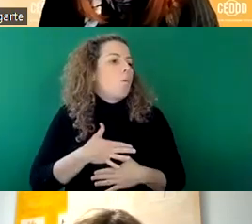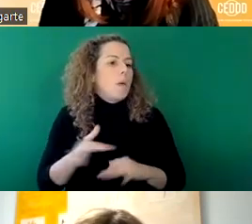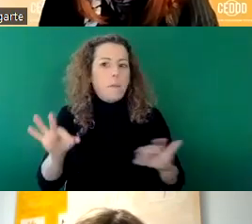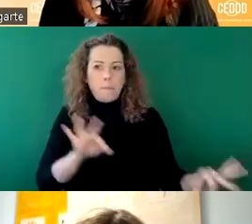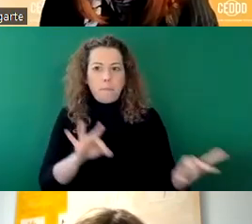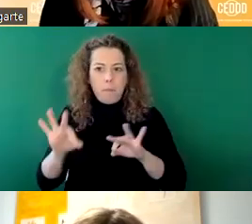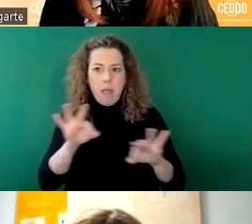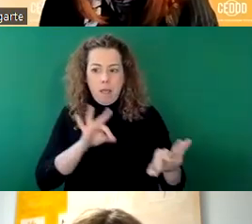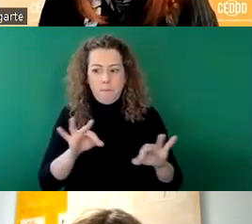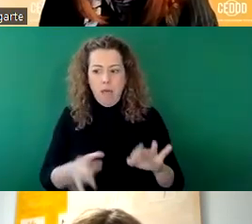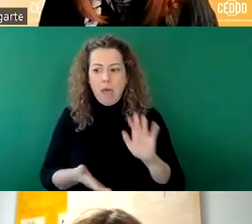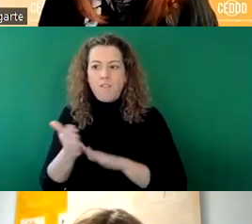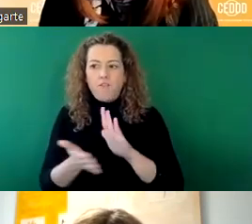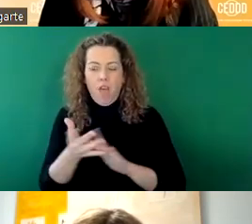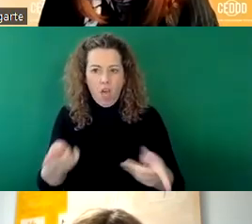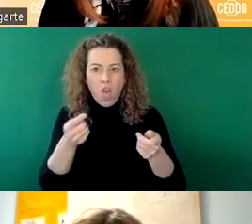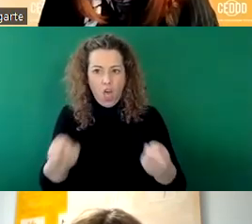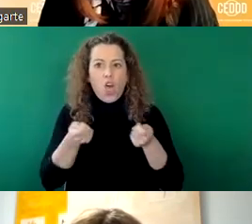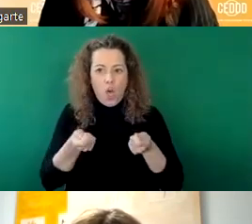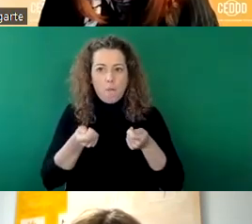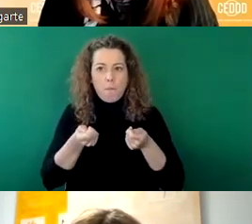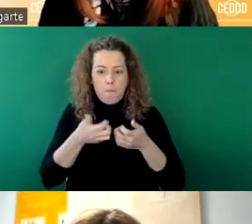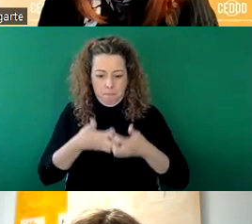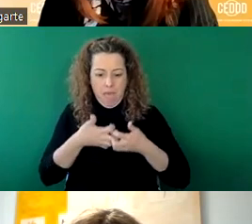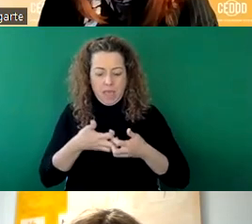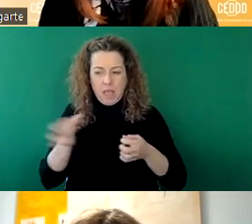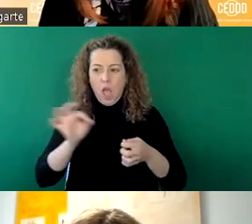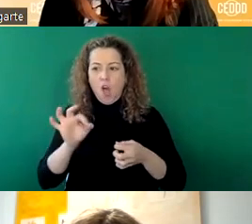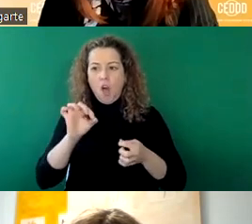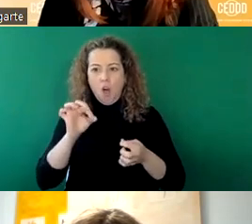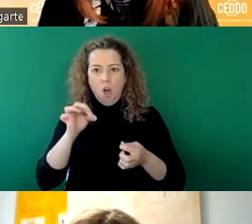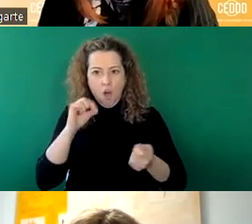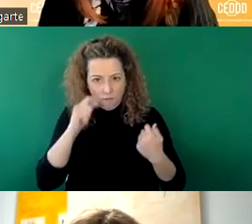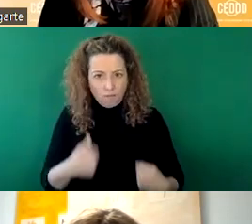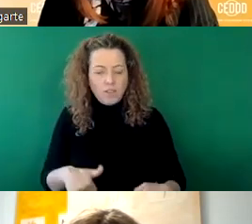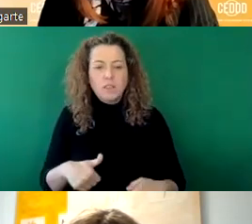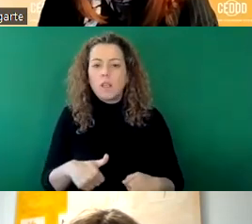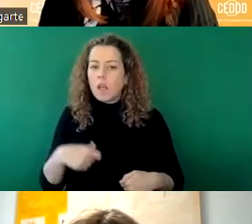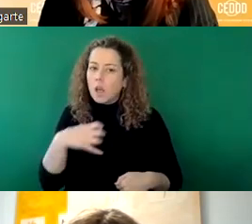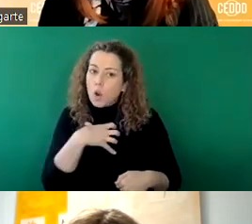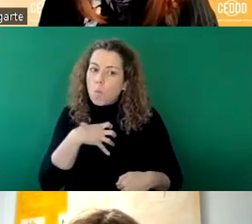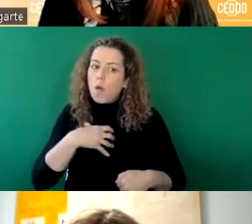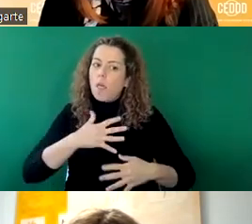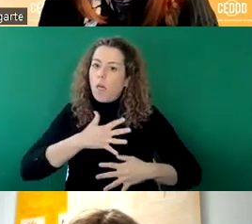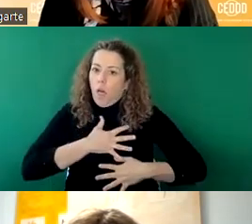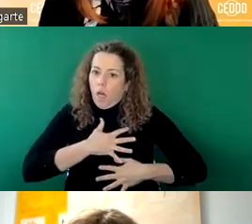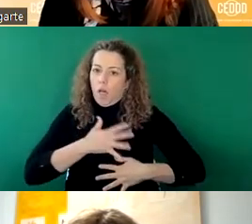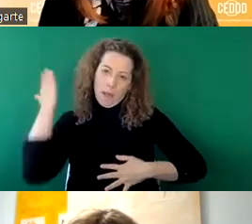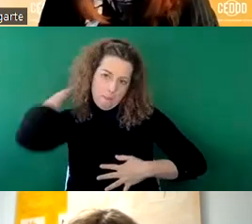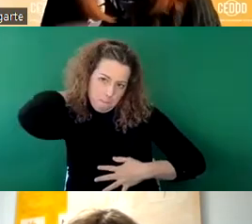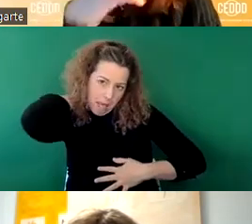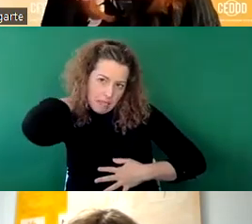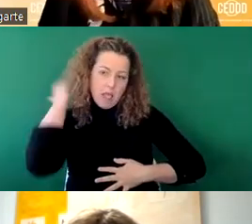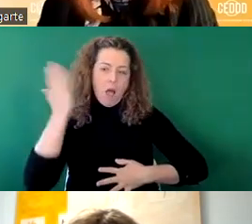preparando esa contención mecánica o bien porque se está haciendo una contención física personal, nunca debemos poner presión en la zona de la espalda,